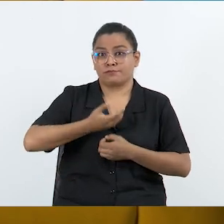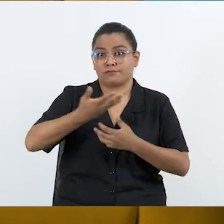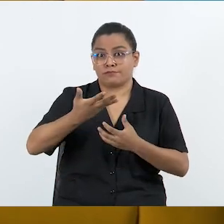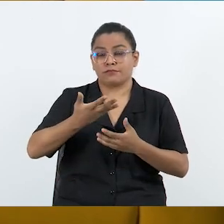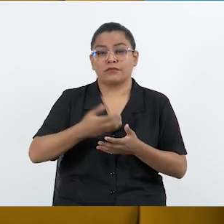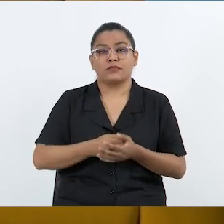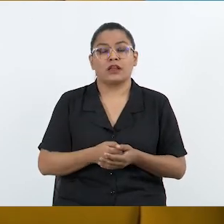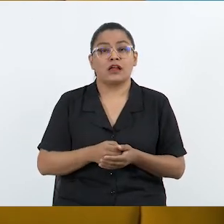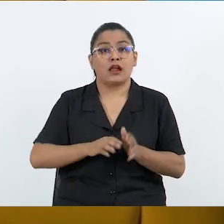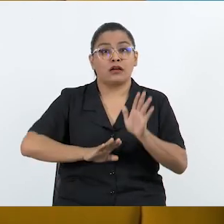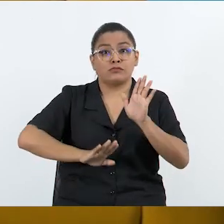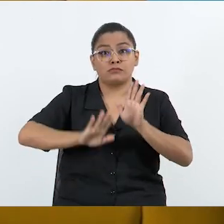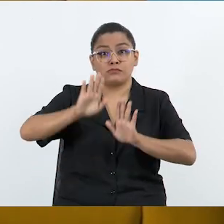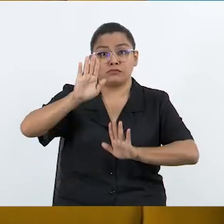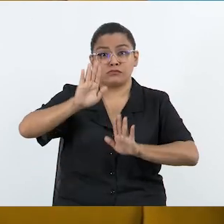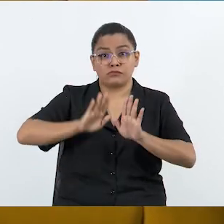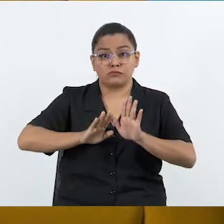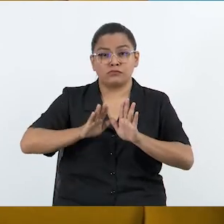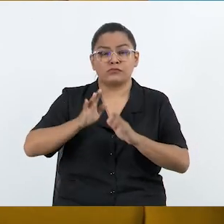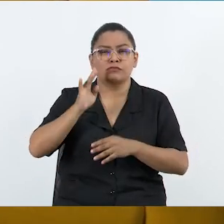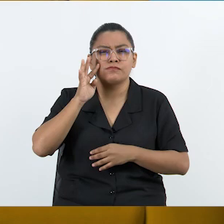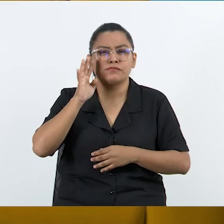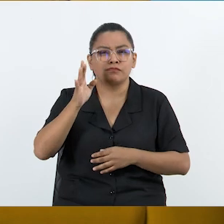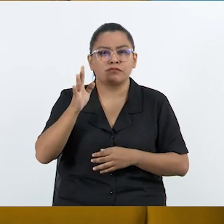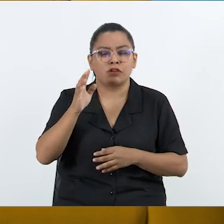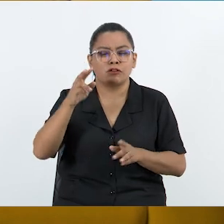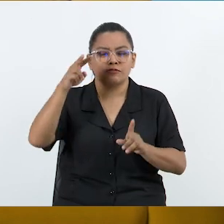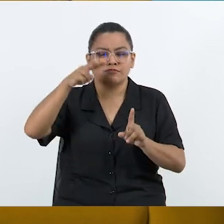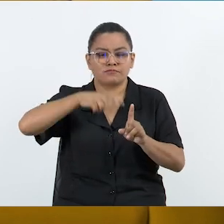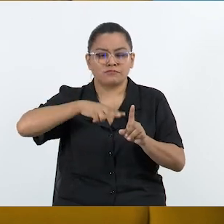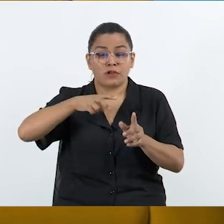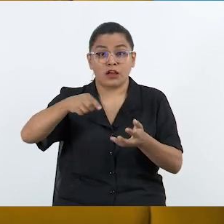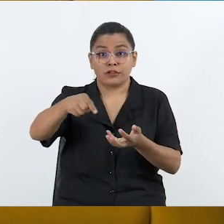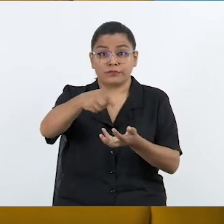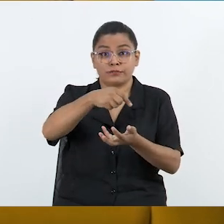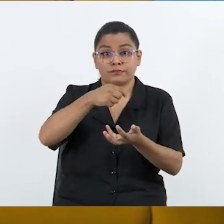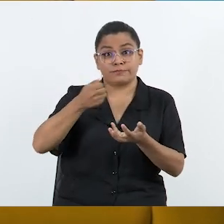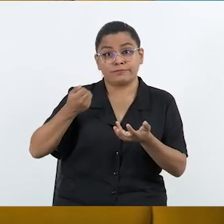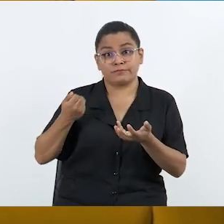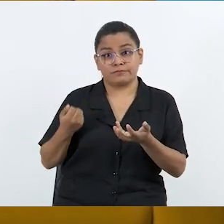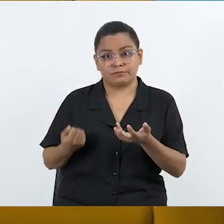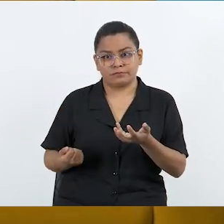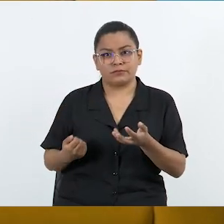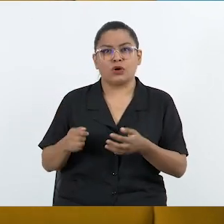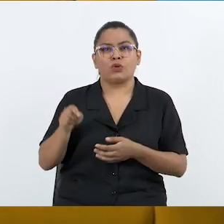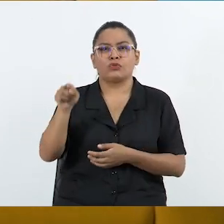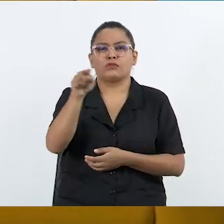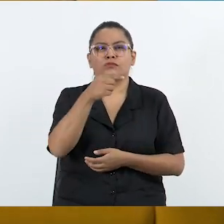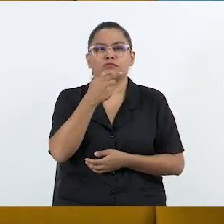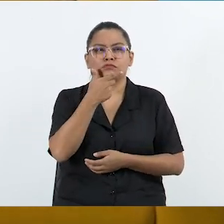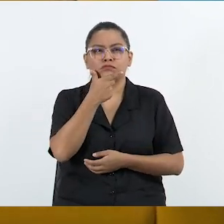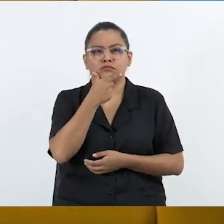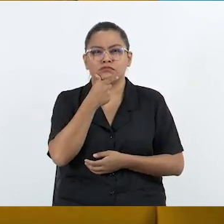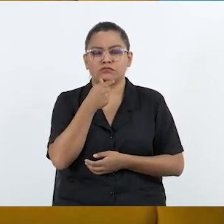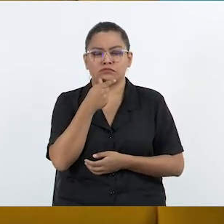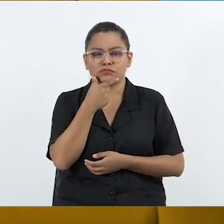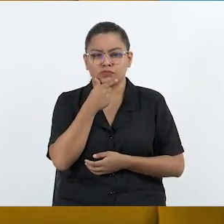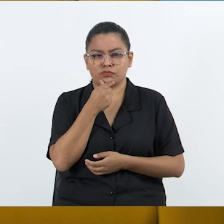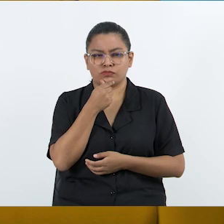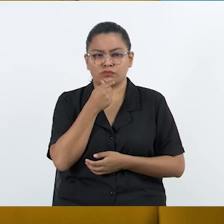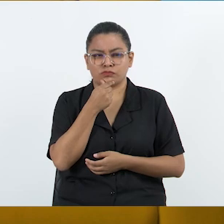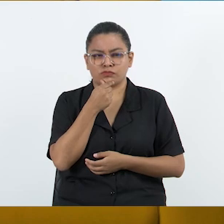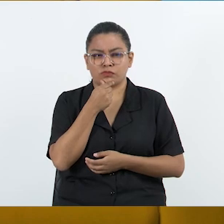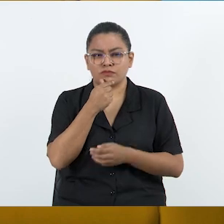la creación y el espíritu crítico del estudiantado. Seguramente se están preguntando por qué hacemos